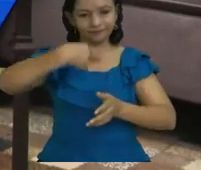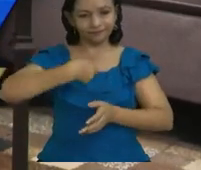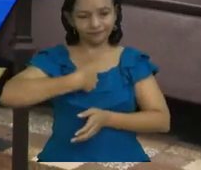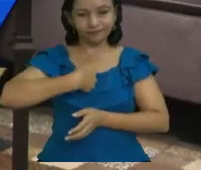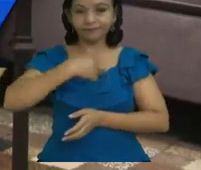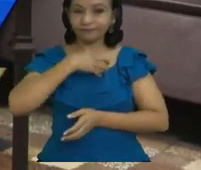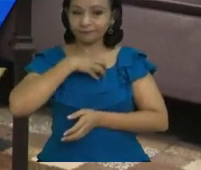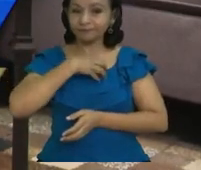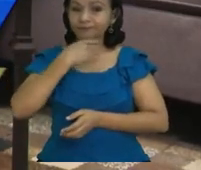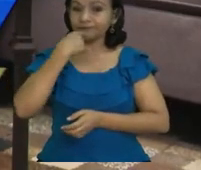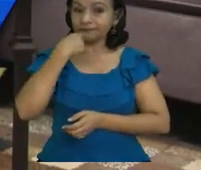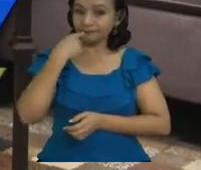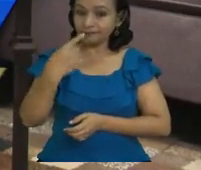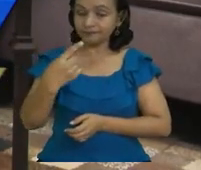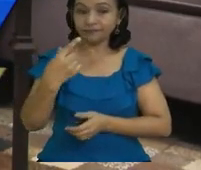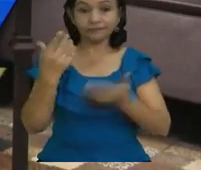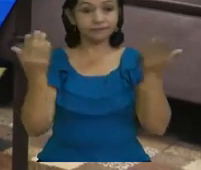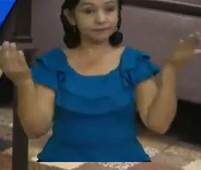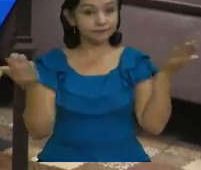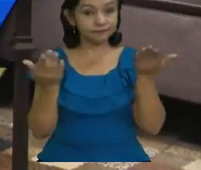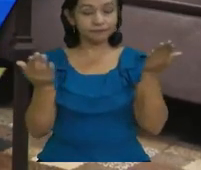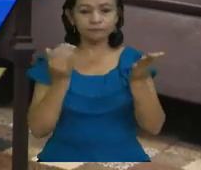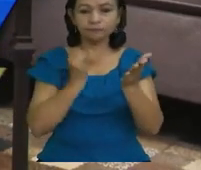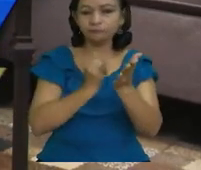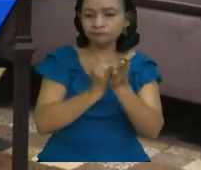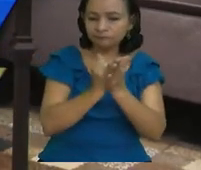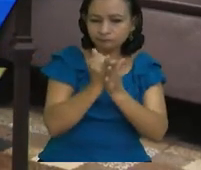así decirte, directa